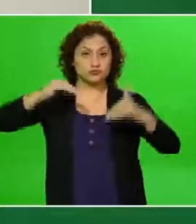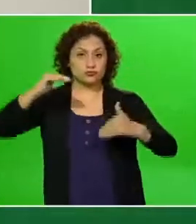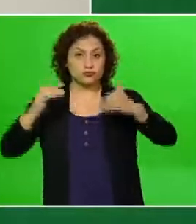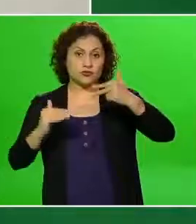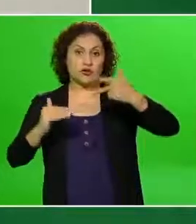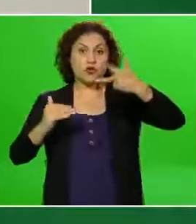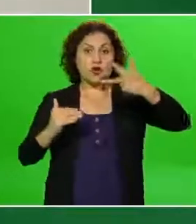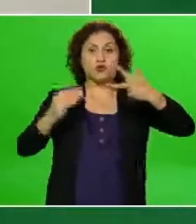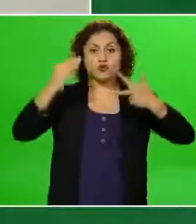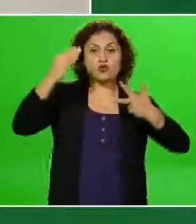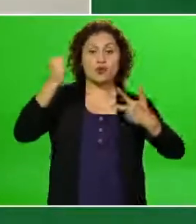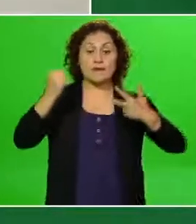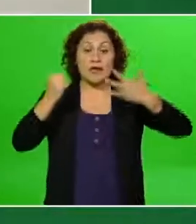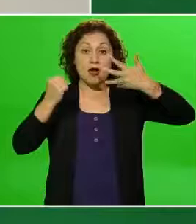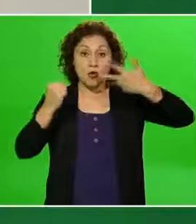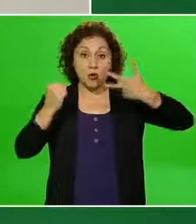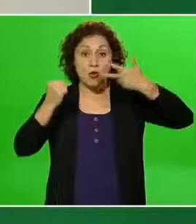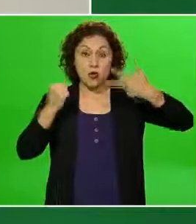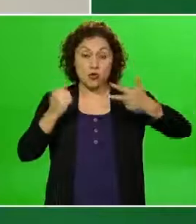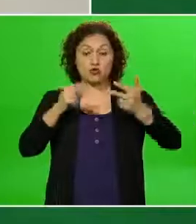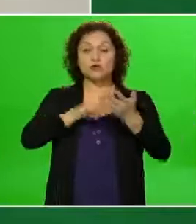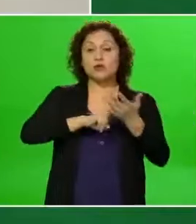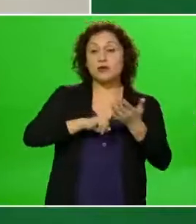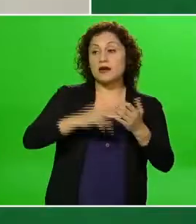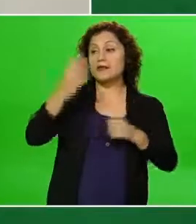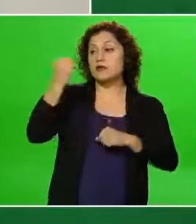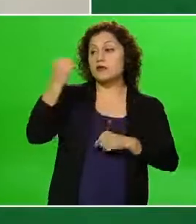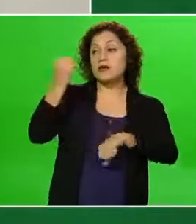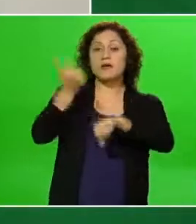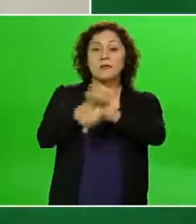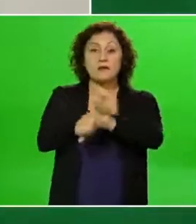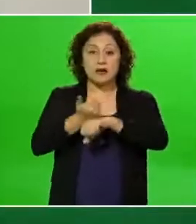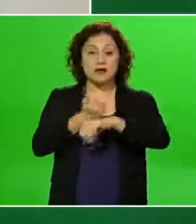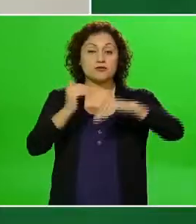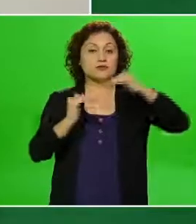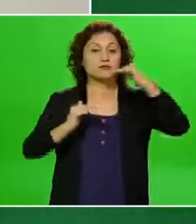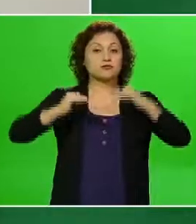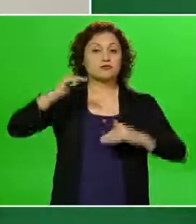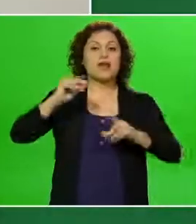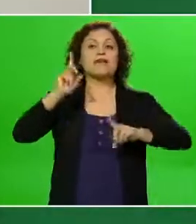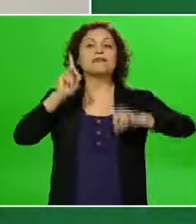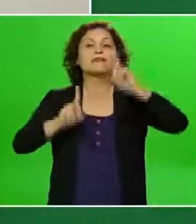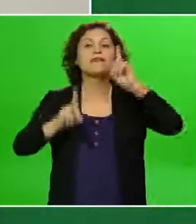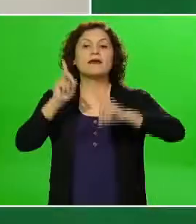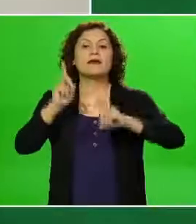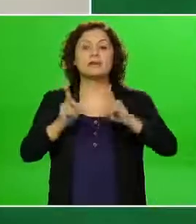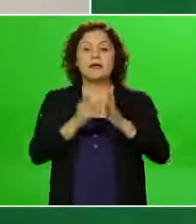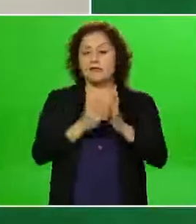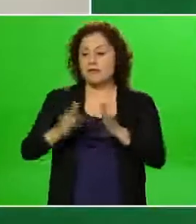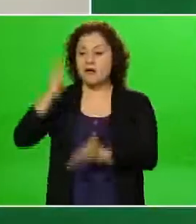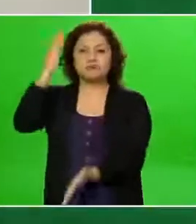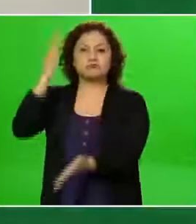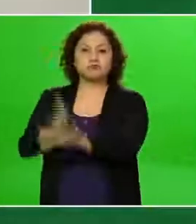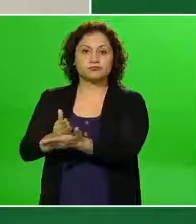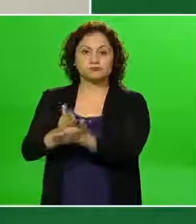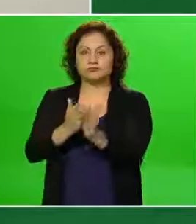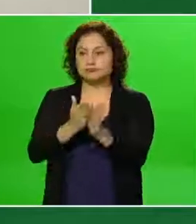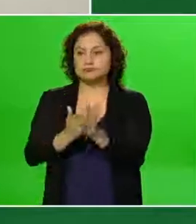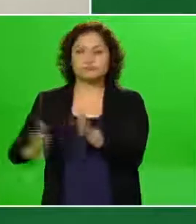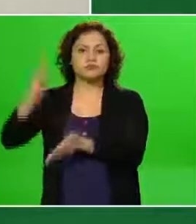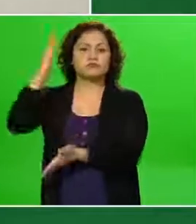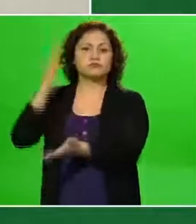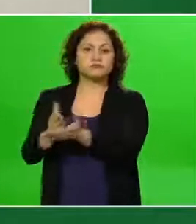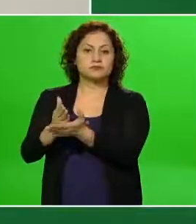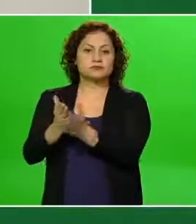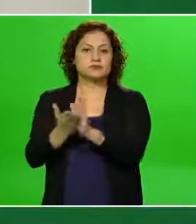pasa nuevamente al amarillo. Depende en qué momento le toca el corte del semáforo de riesgo, entonces es cuando se define